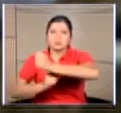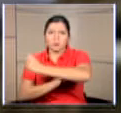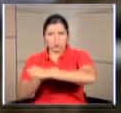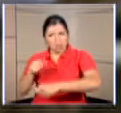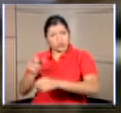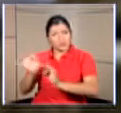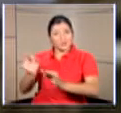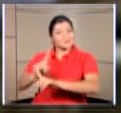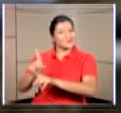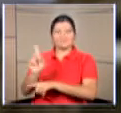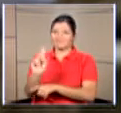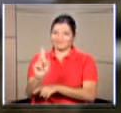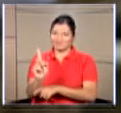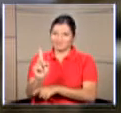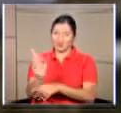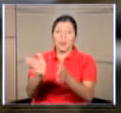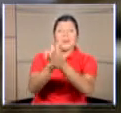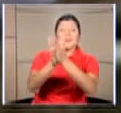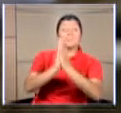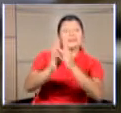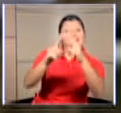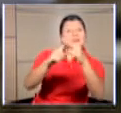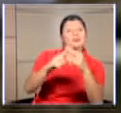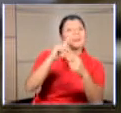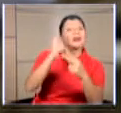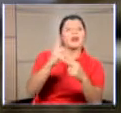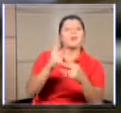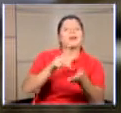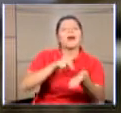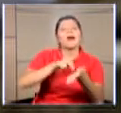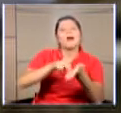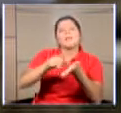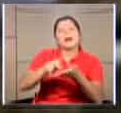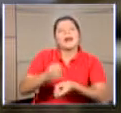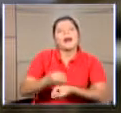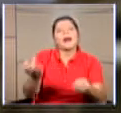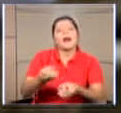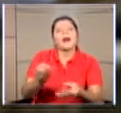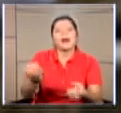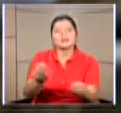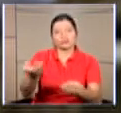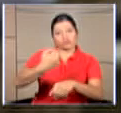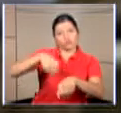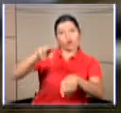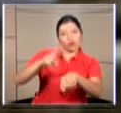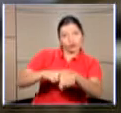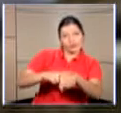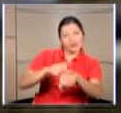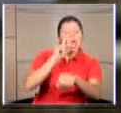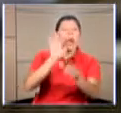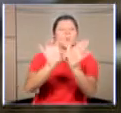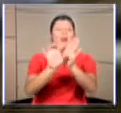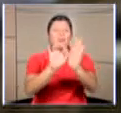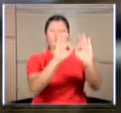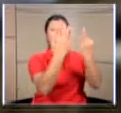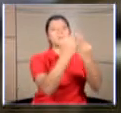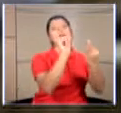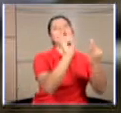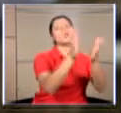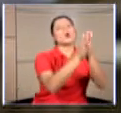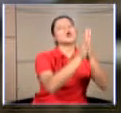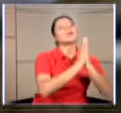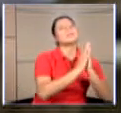lo que llamamos gastos corrientes. O sea, eso es como que si usted se endeudara para pagar el recibo de la luz, el recibo del agua, el alquiler de la